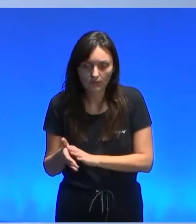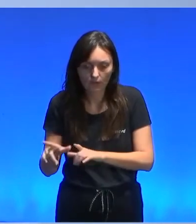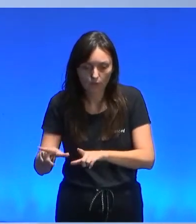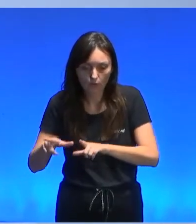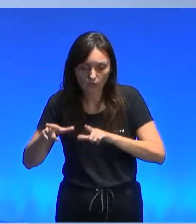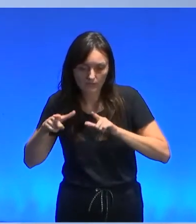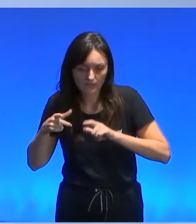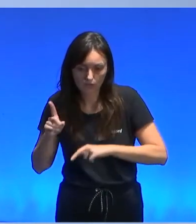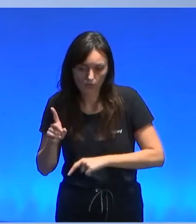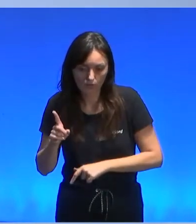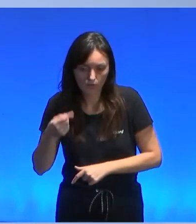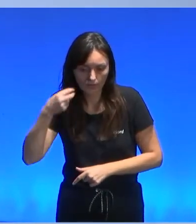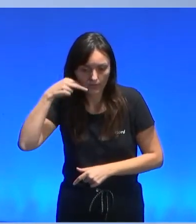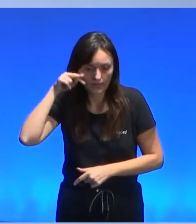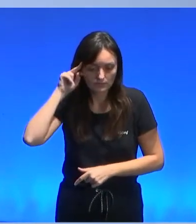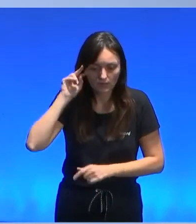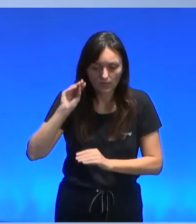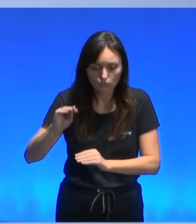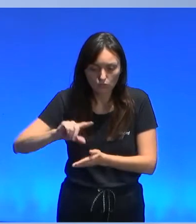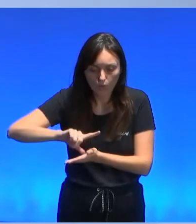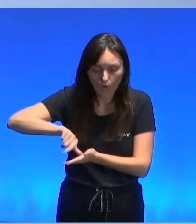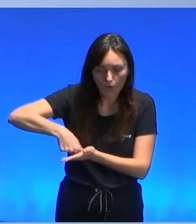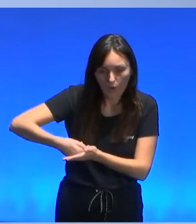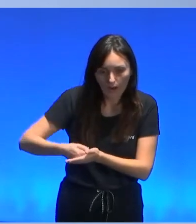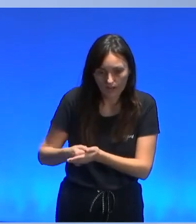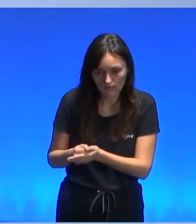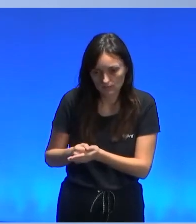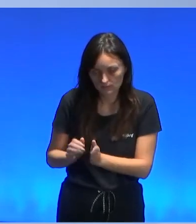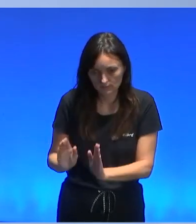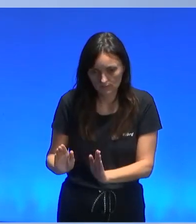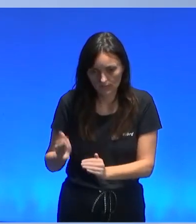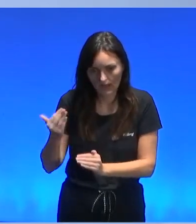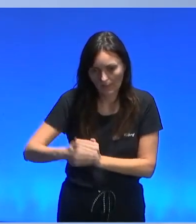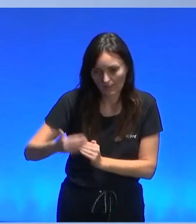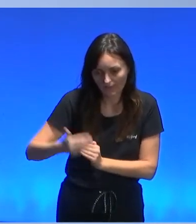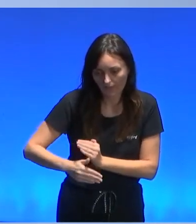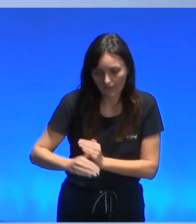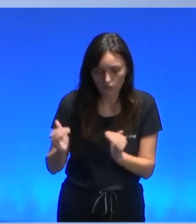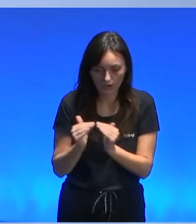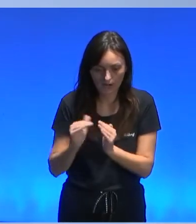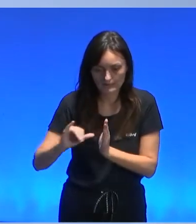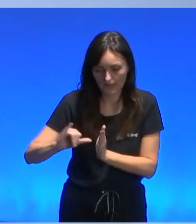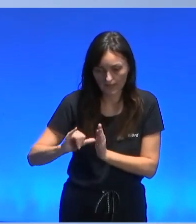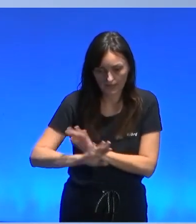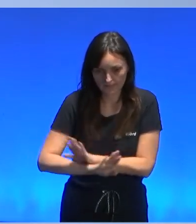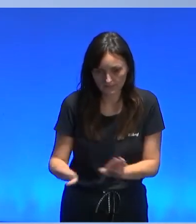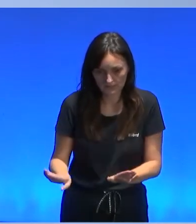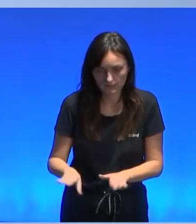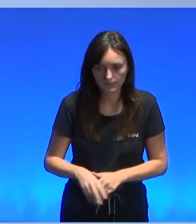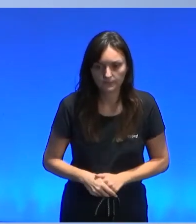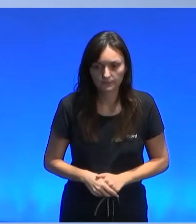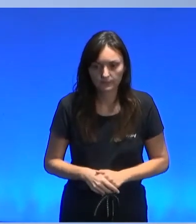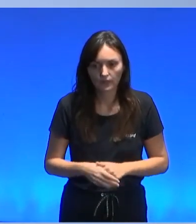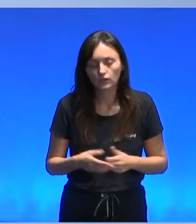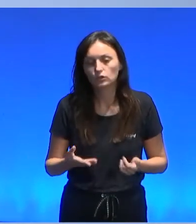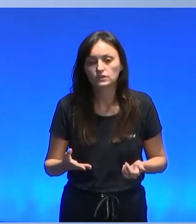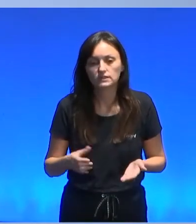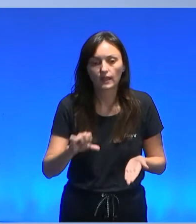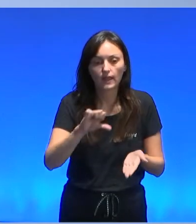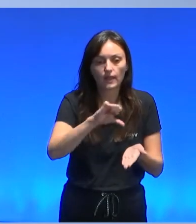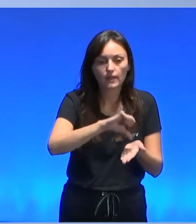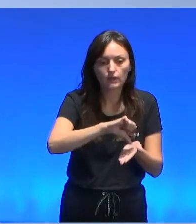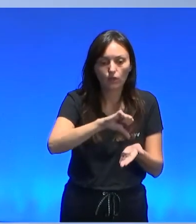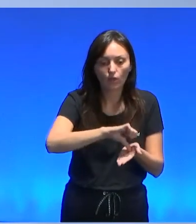su experiencia es una experiencia local, limitada, de cerca de su casa, decimos. Por lo cual, si la ciudad